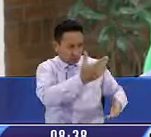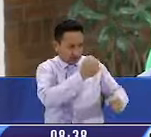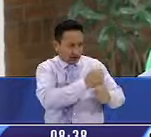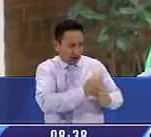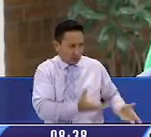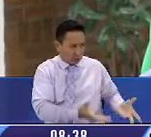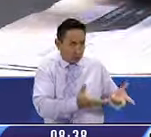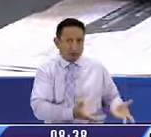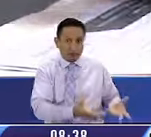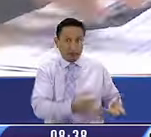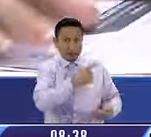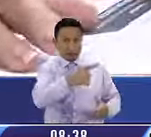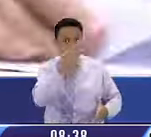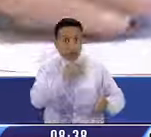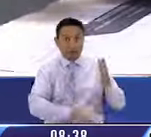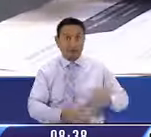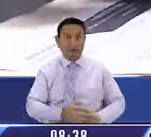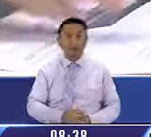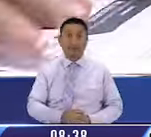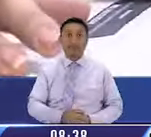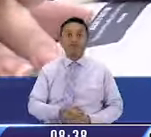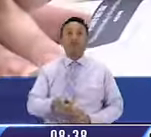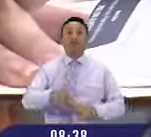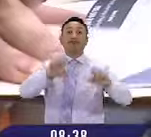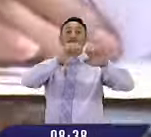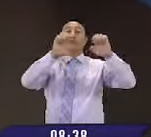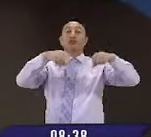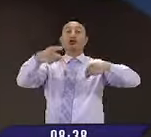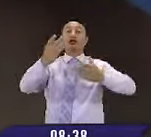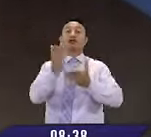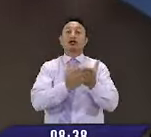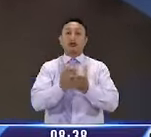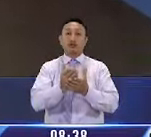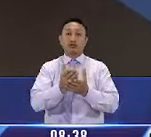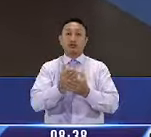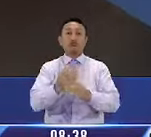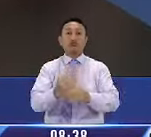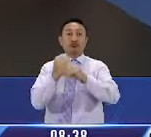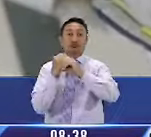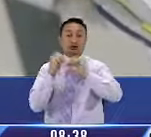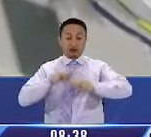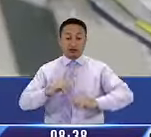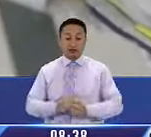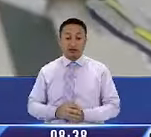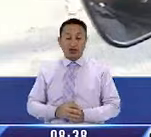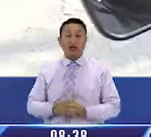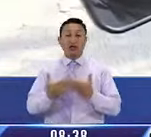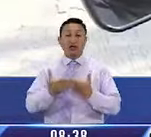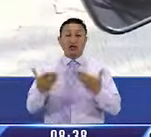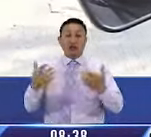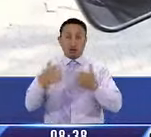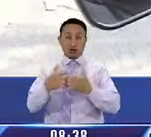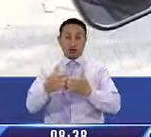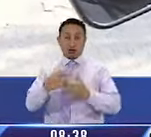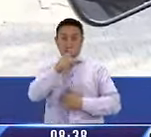este tipo de transporte. De igual manera, las empresas que ofrecen este servicio tienen la obligación de entregar los implementos a los conductores. Aún se